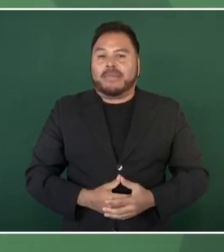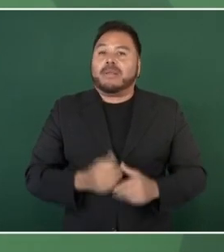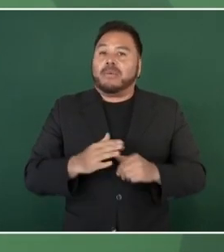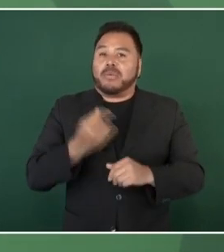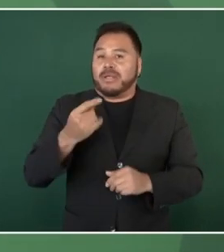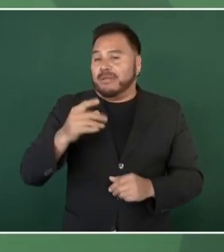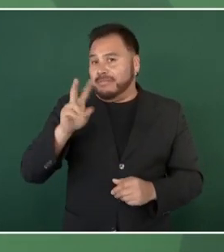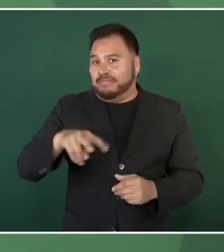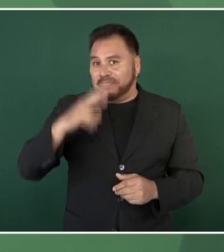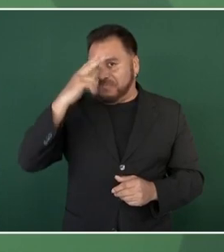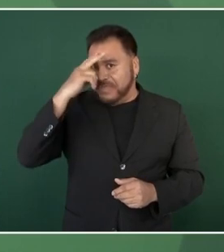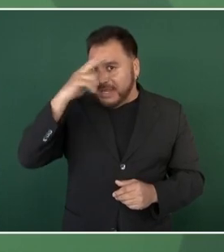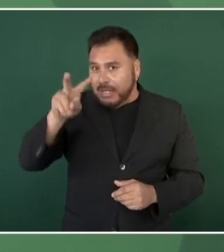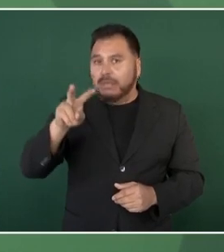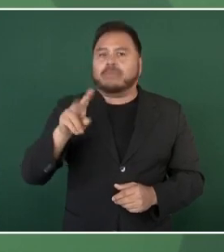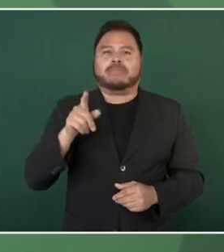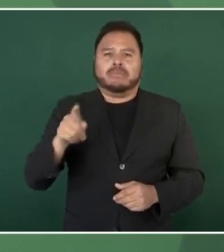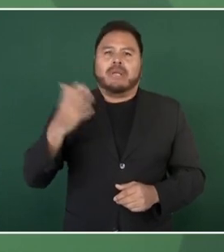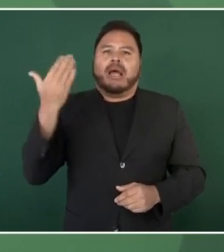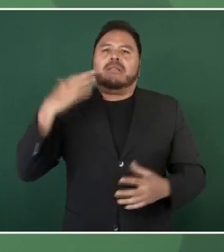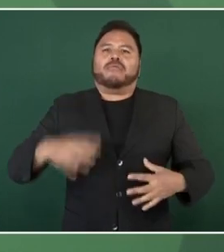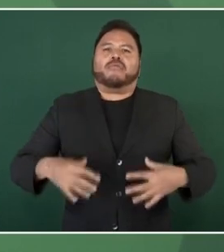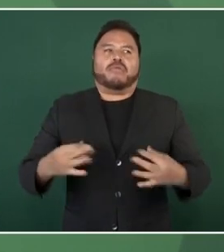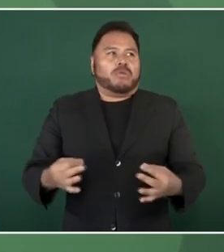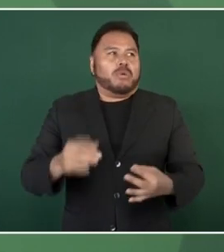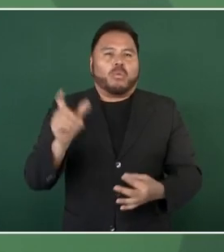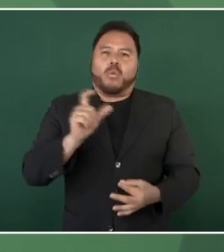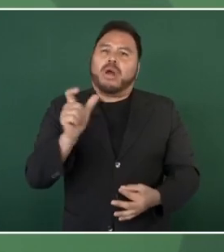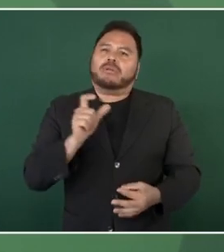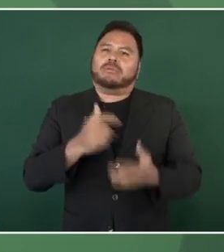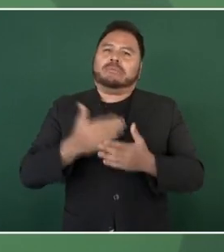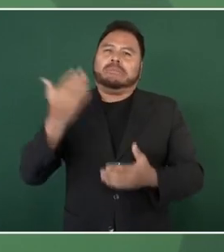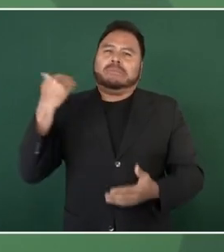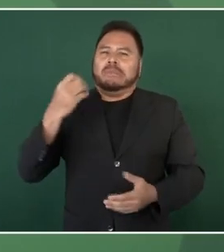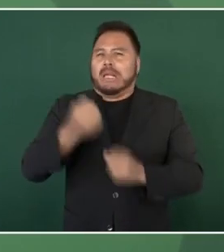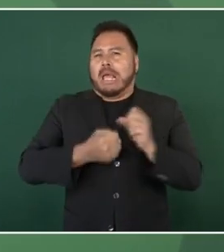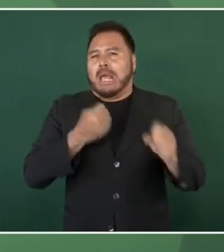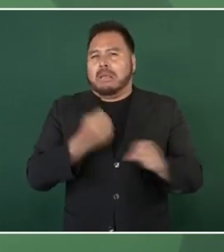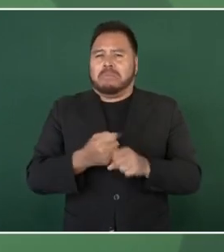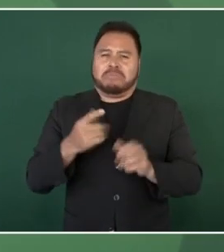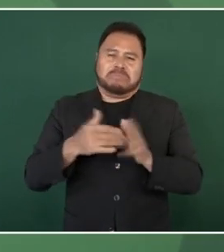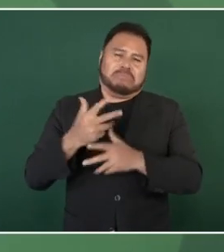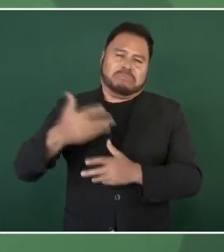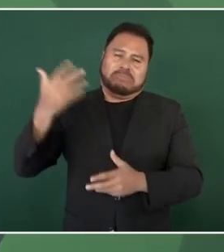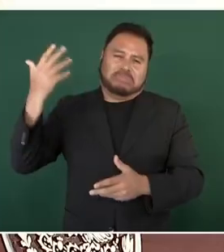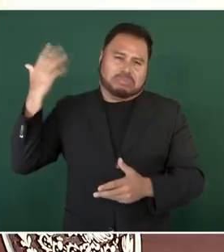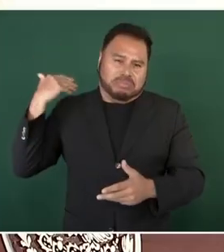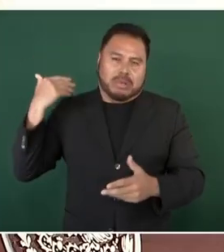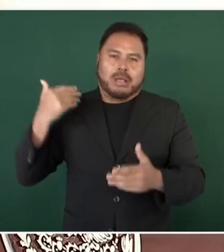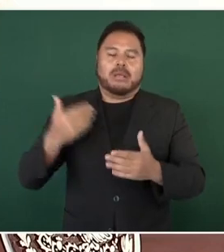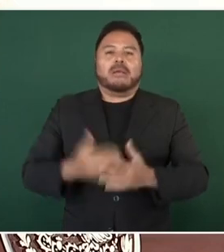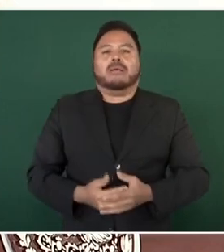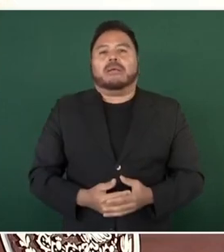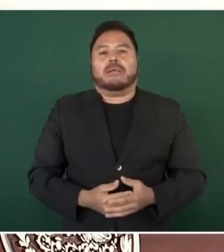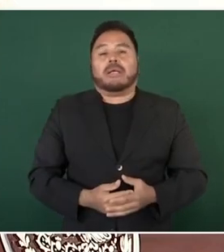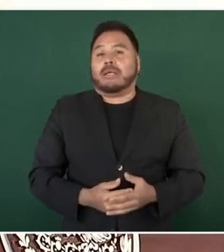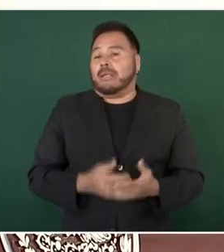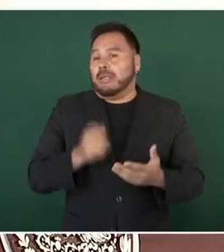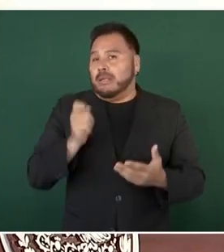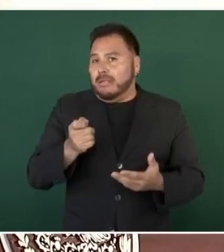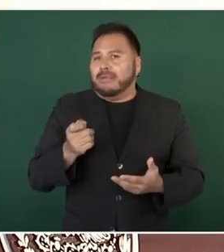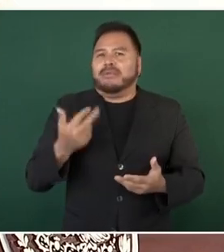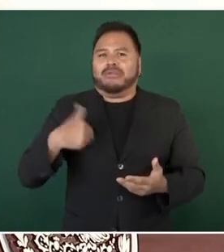México se fundó hace miles de años y